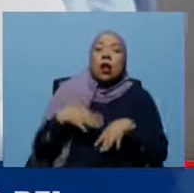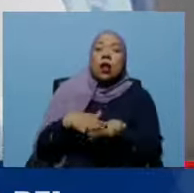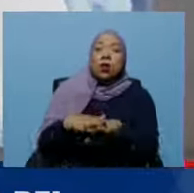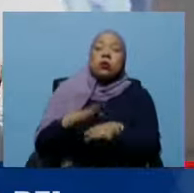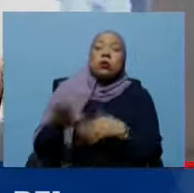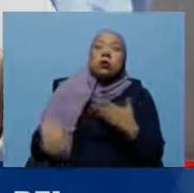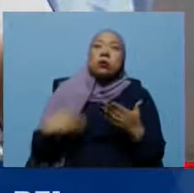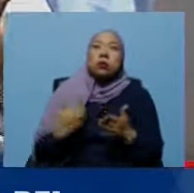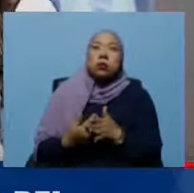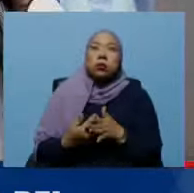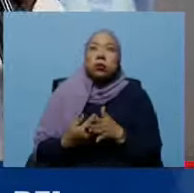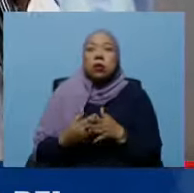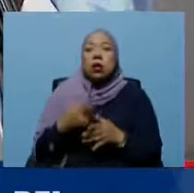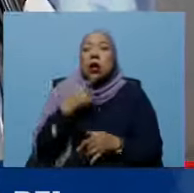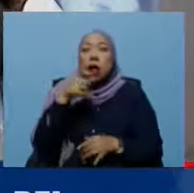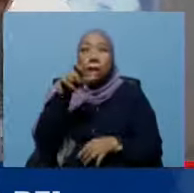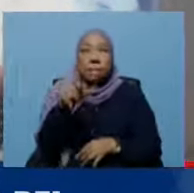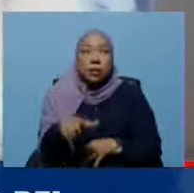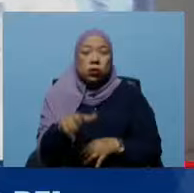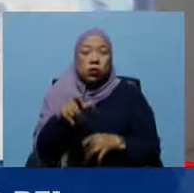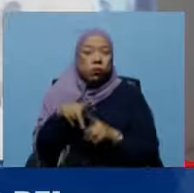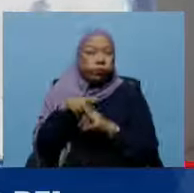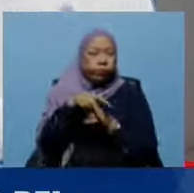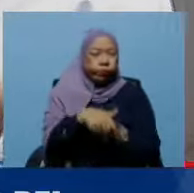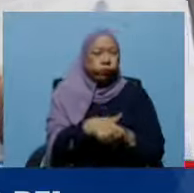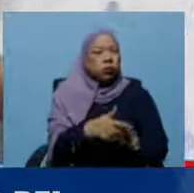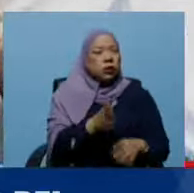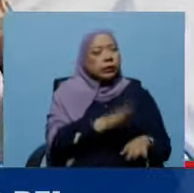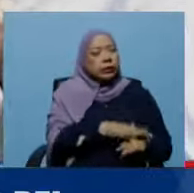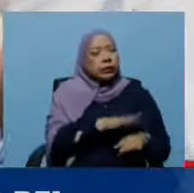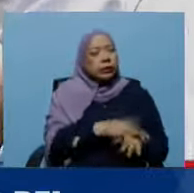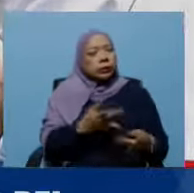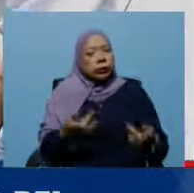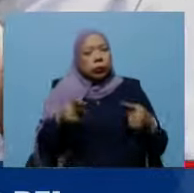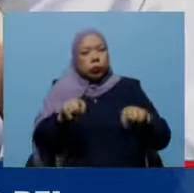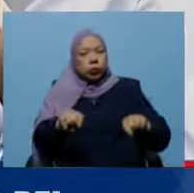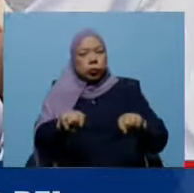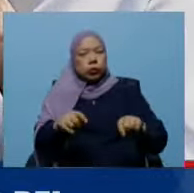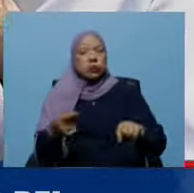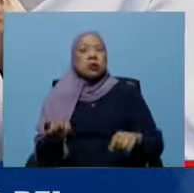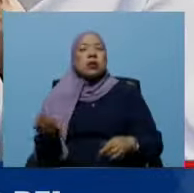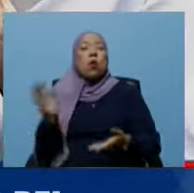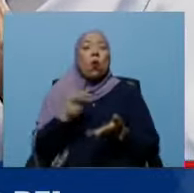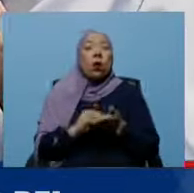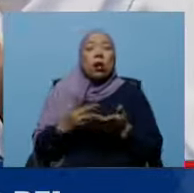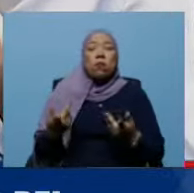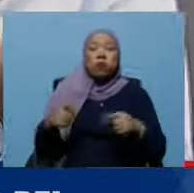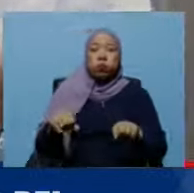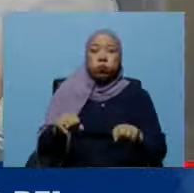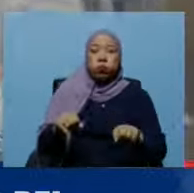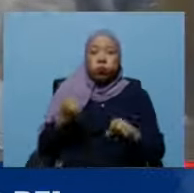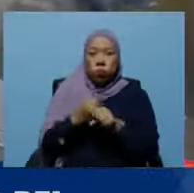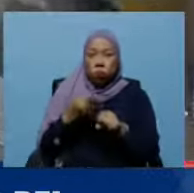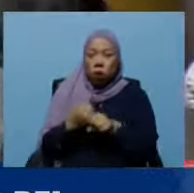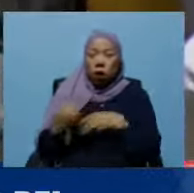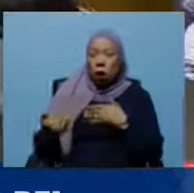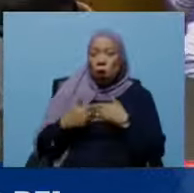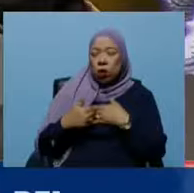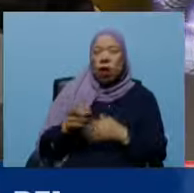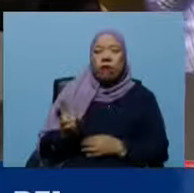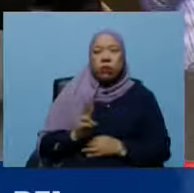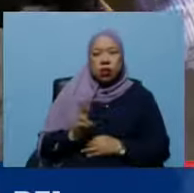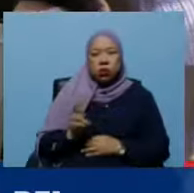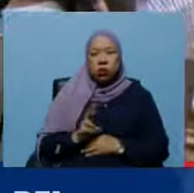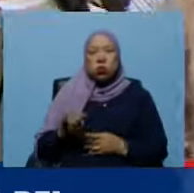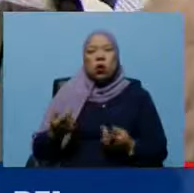nacional. Los extremistas que han pedido sanciones, que siguen pidiendo bloqueo criminal contra Venezuela, han